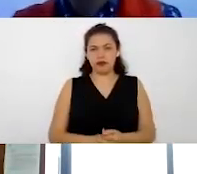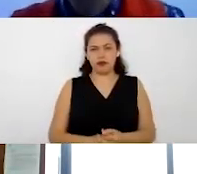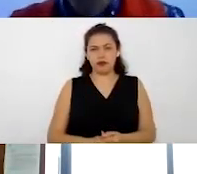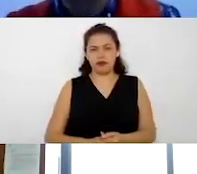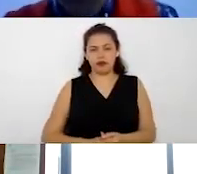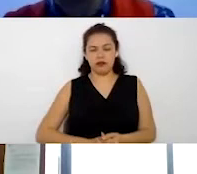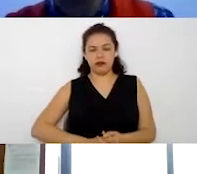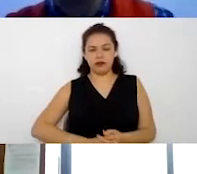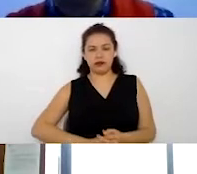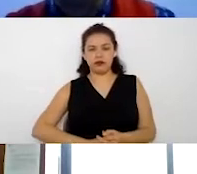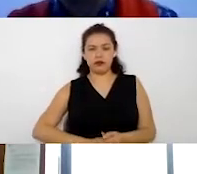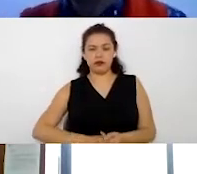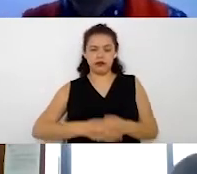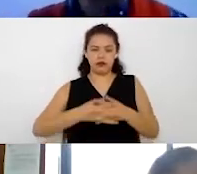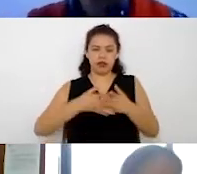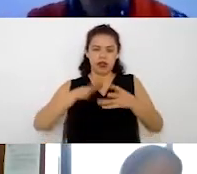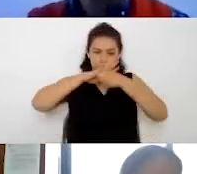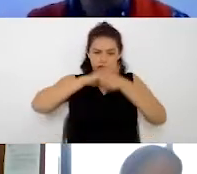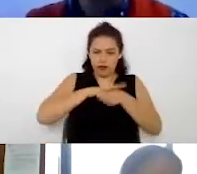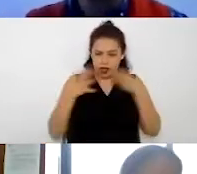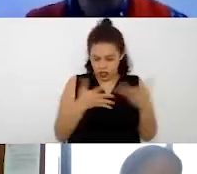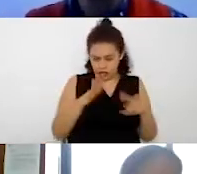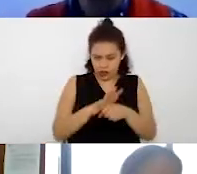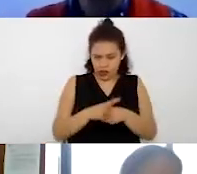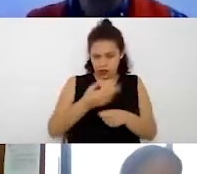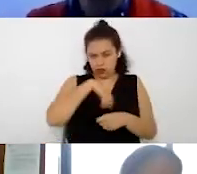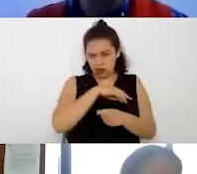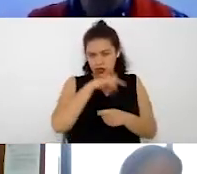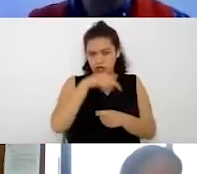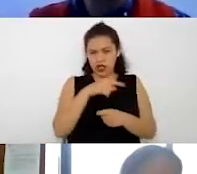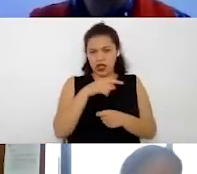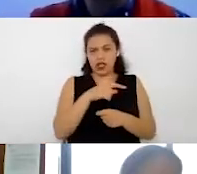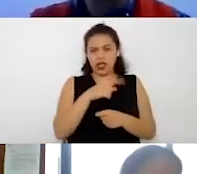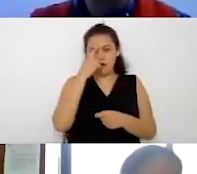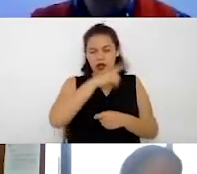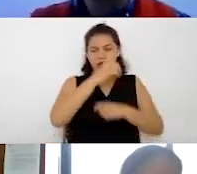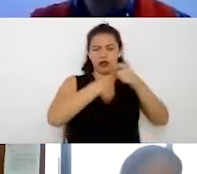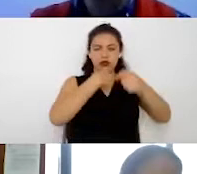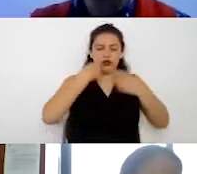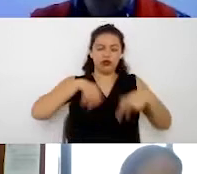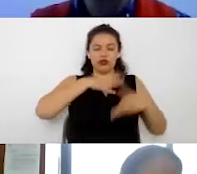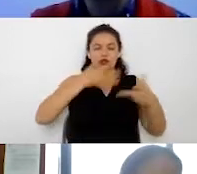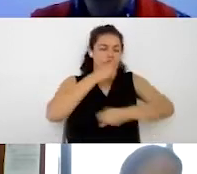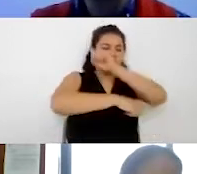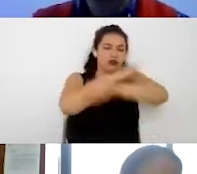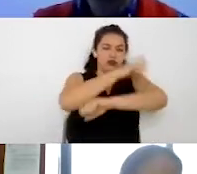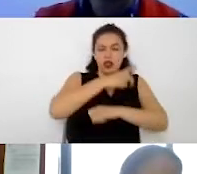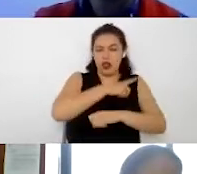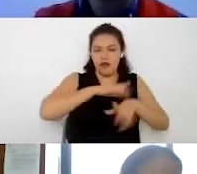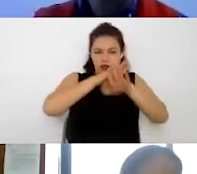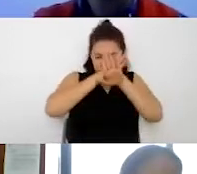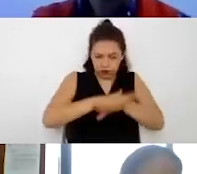La presión que se va a ejercer, que vamos a ejercer nosotros al hacer el torniquete, tiene que ser una presión controlada,